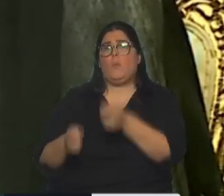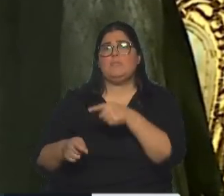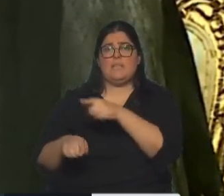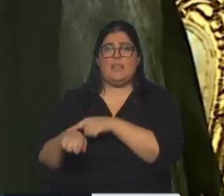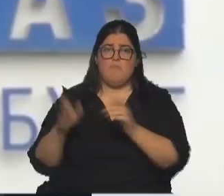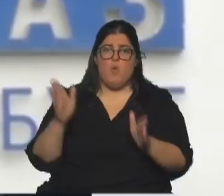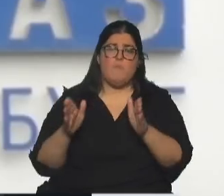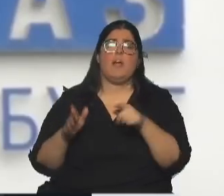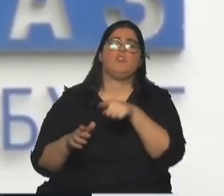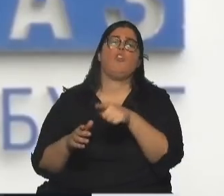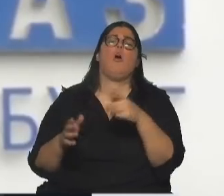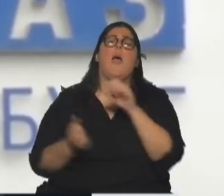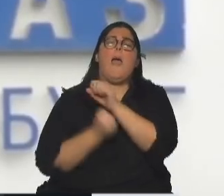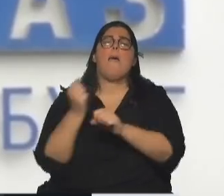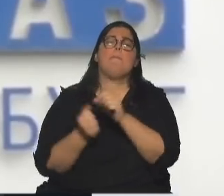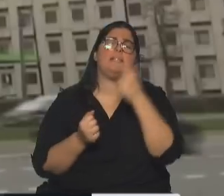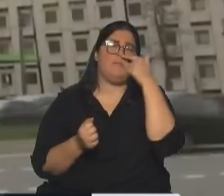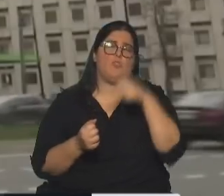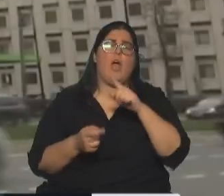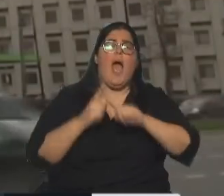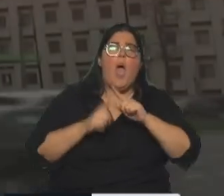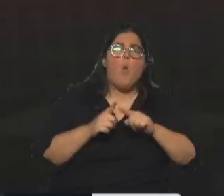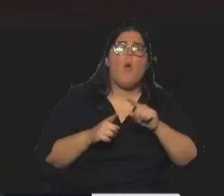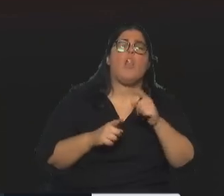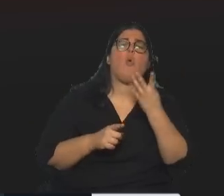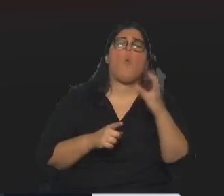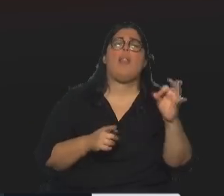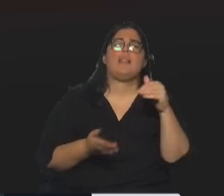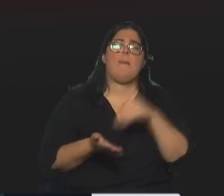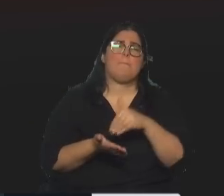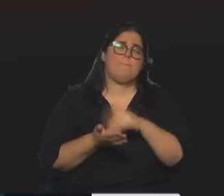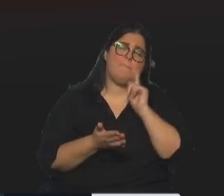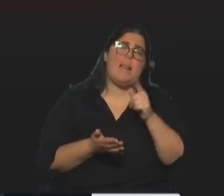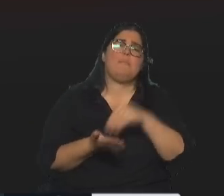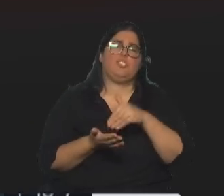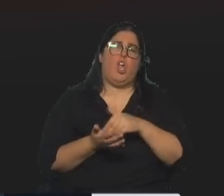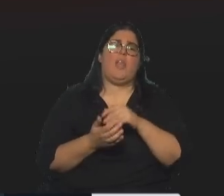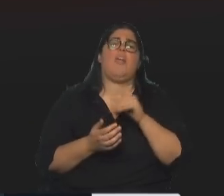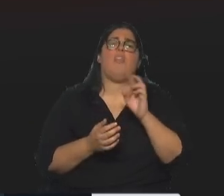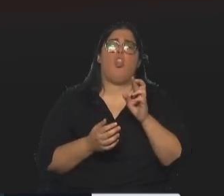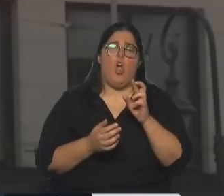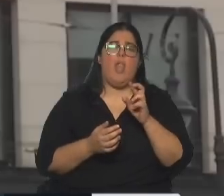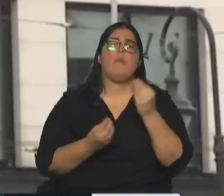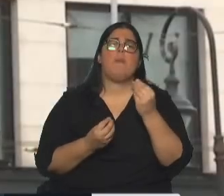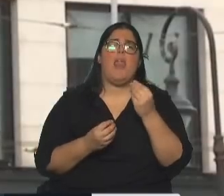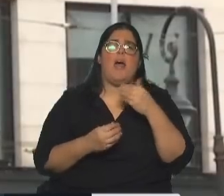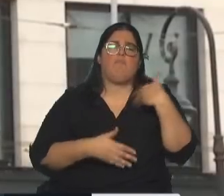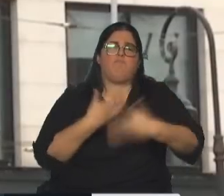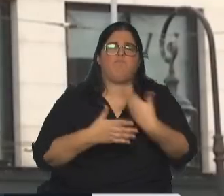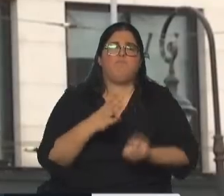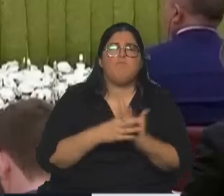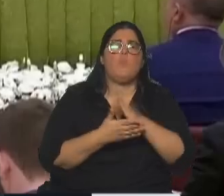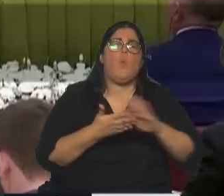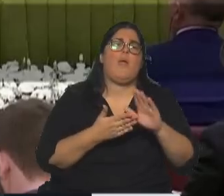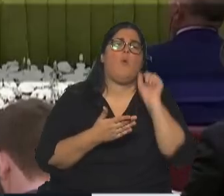Petróleo de Irán firmó con Gazprom un acuerdo por $40.000 millones para desarrollar yacimientos de gas y petróleo